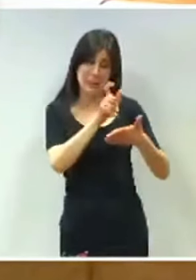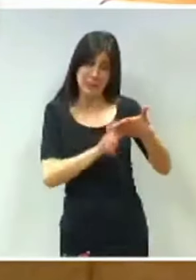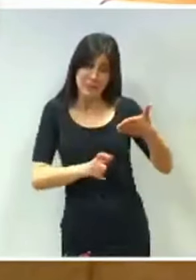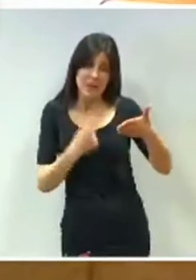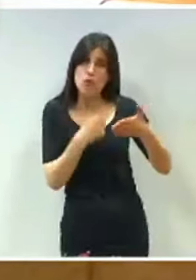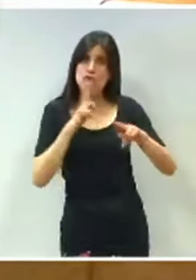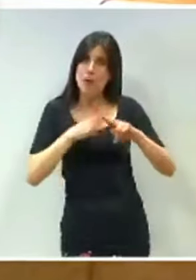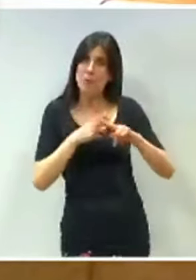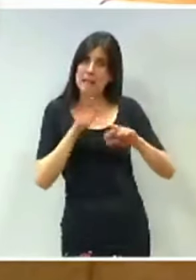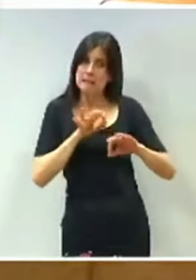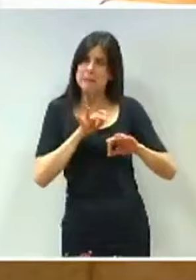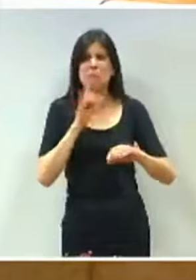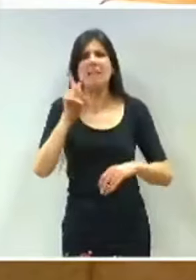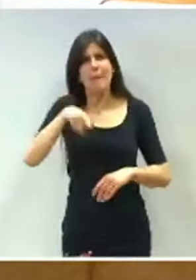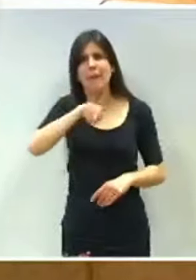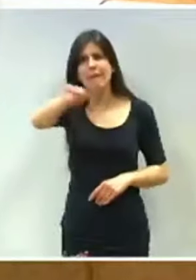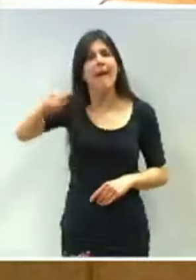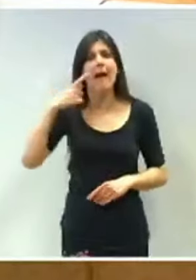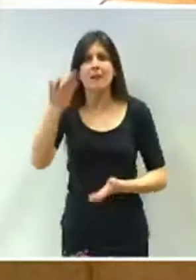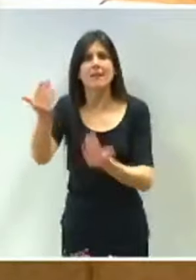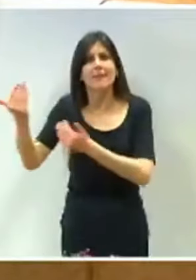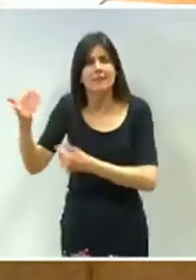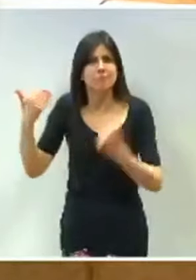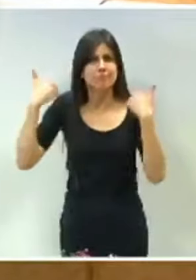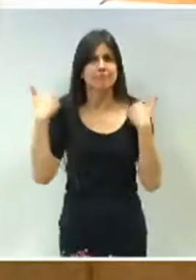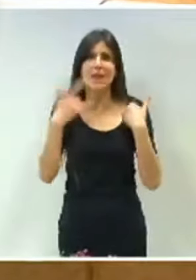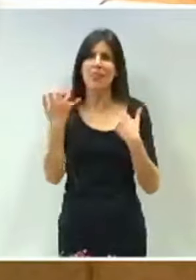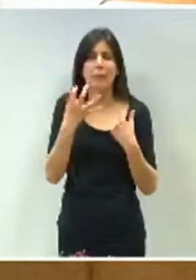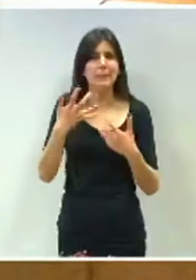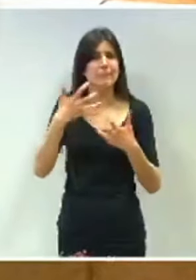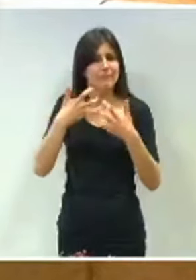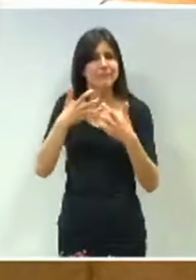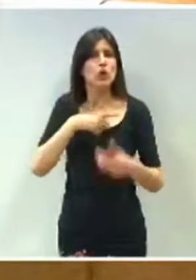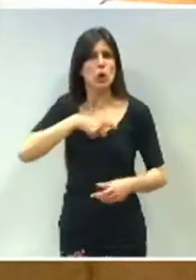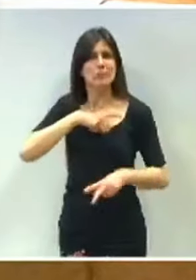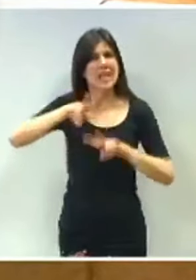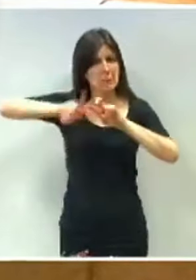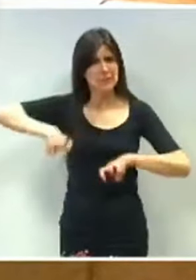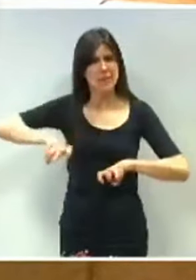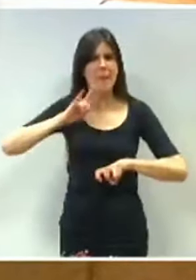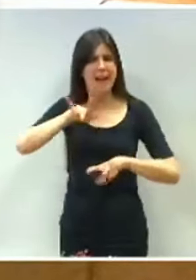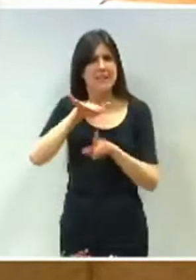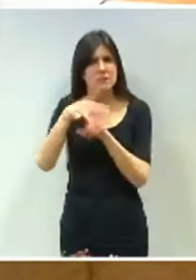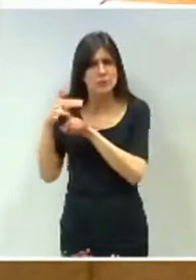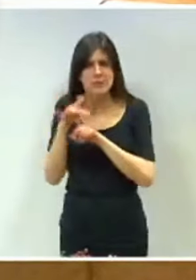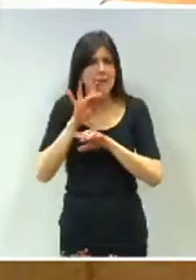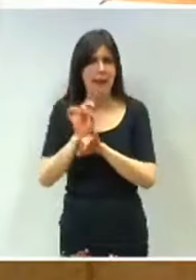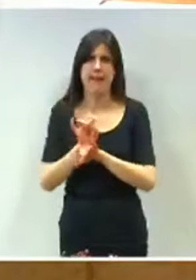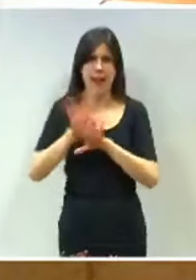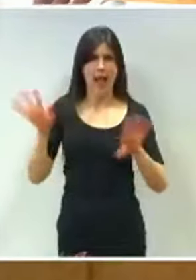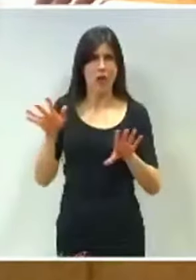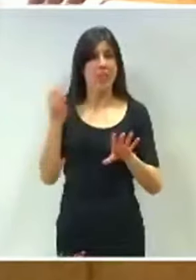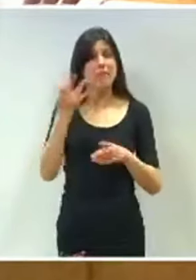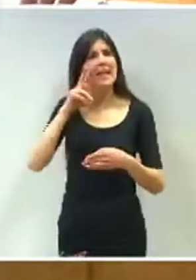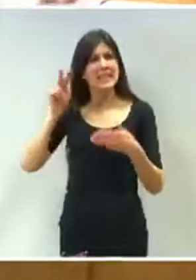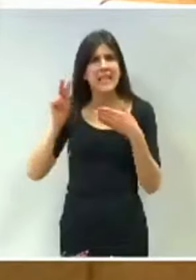y Tratamos de poner en funcionamiento una comisión de investigación para esclarecer todos los hechos